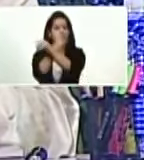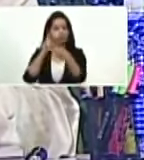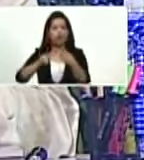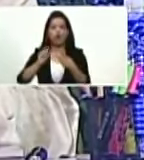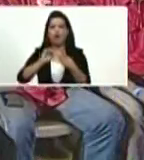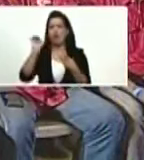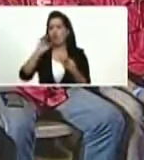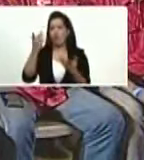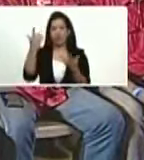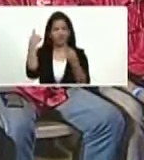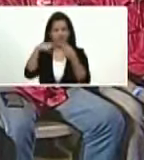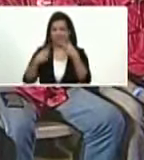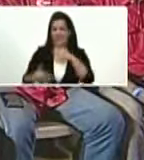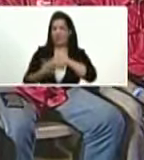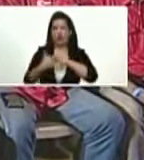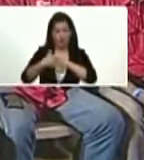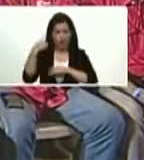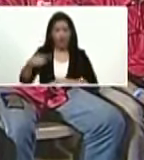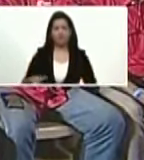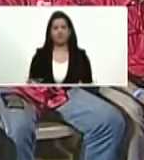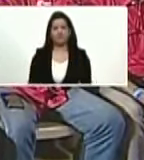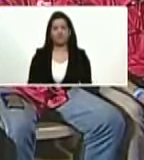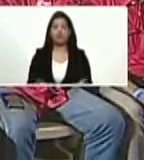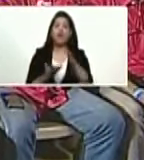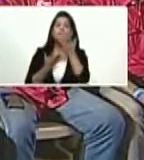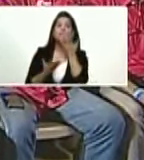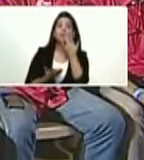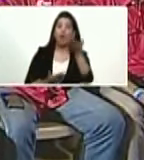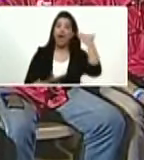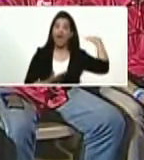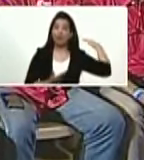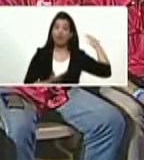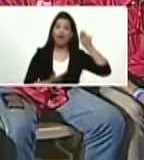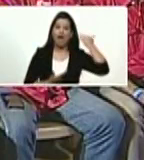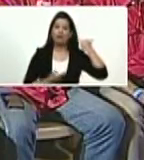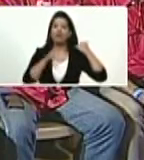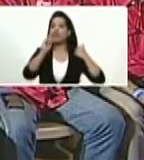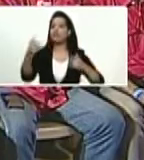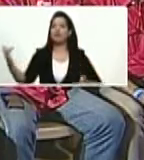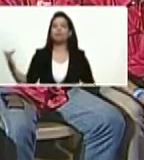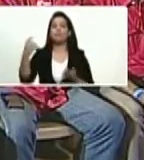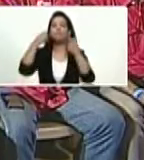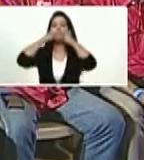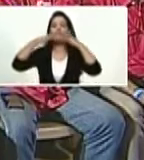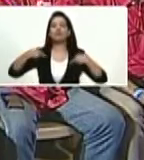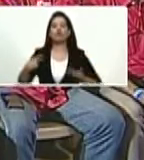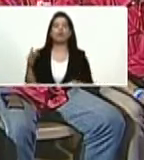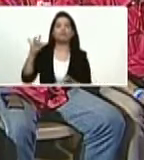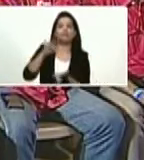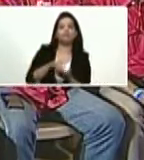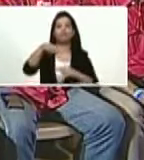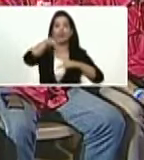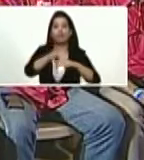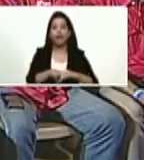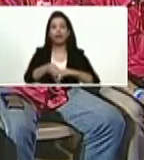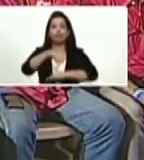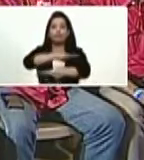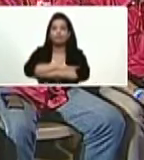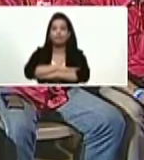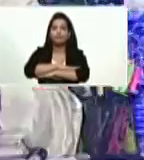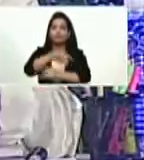Antes era obligatorio, digamos, la clase presencial física en un local. Eso es muy